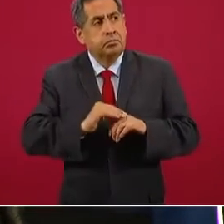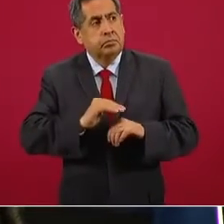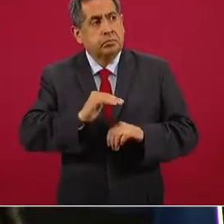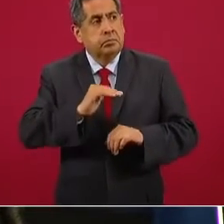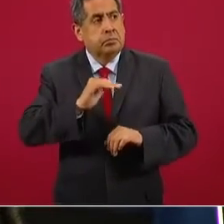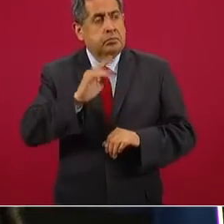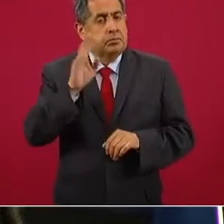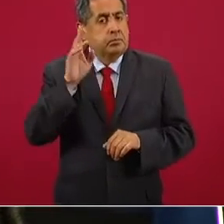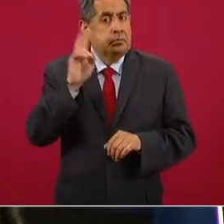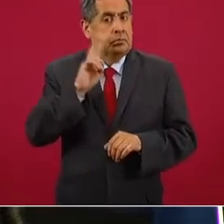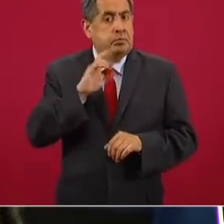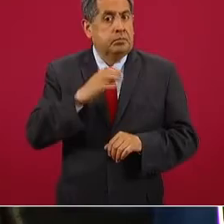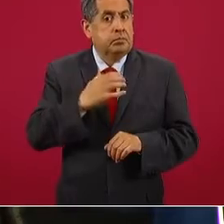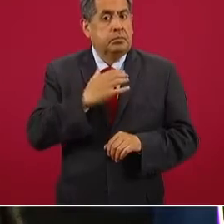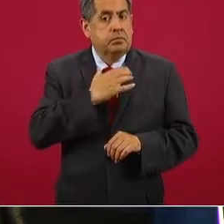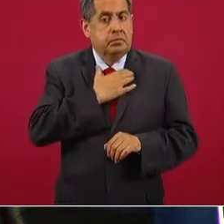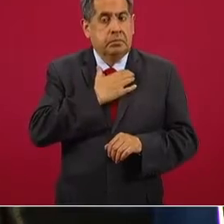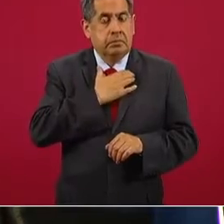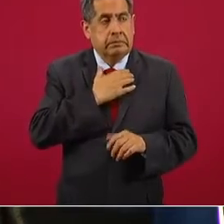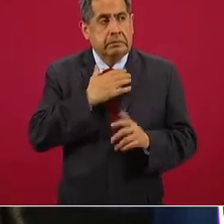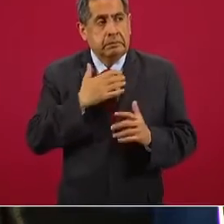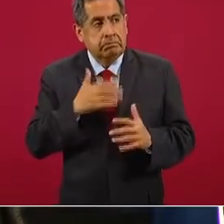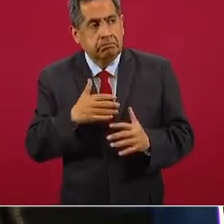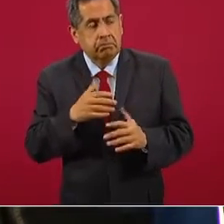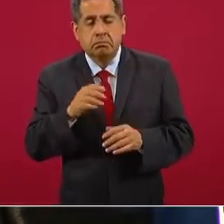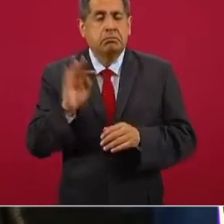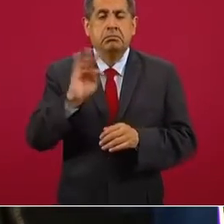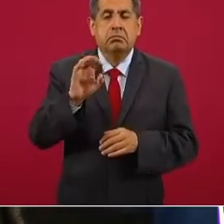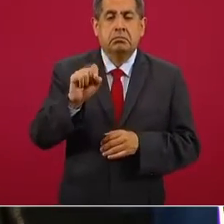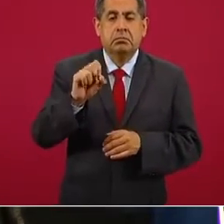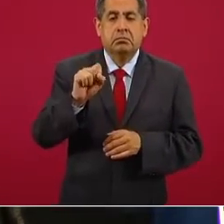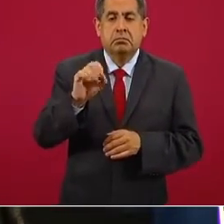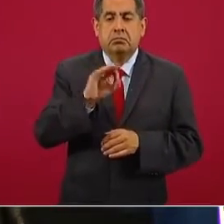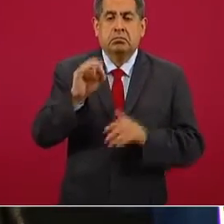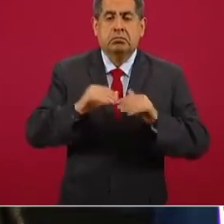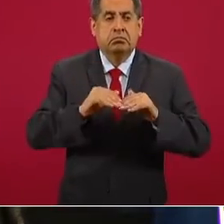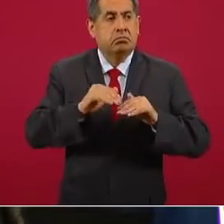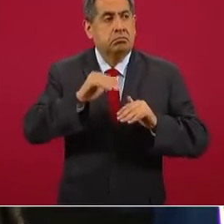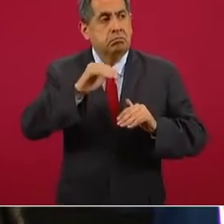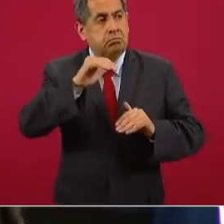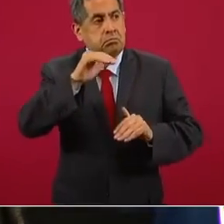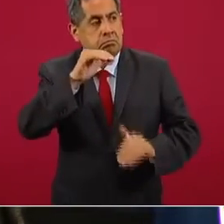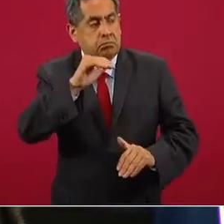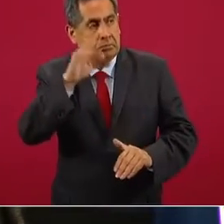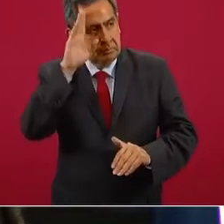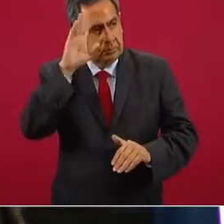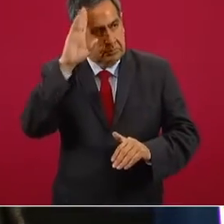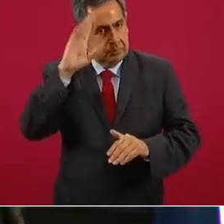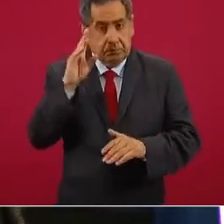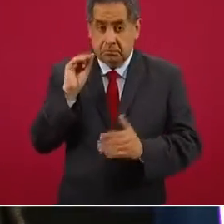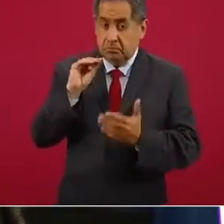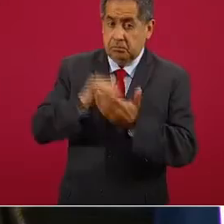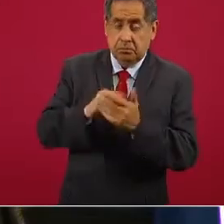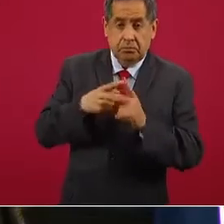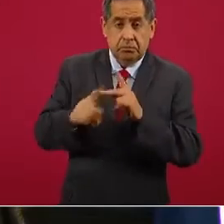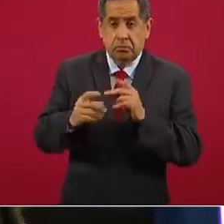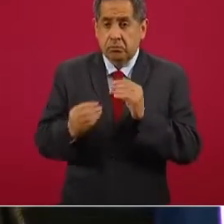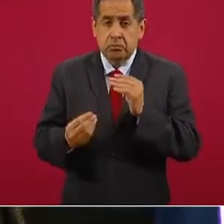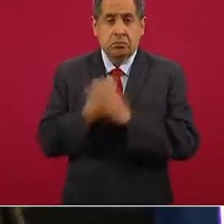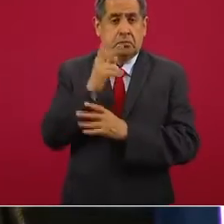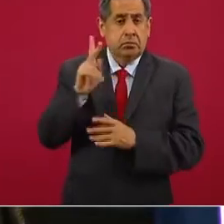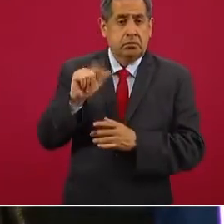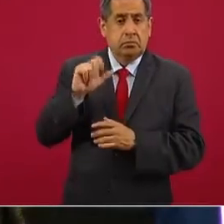más del 60% la ocupación hospitalaria, ¿se va a implementar desde ese momento una